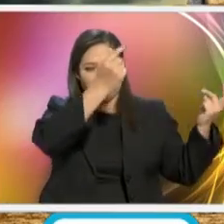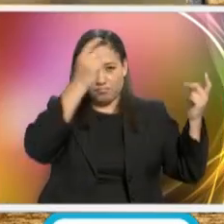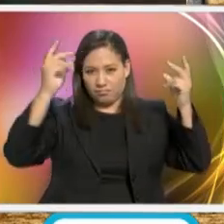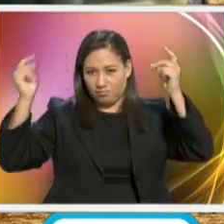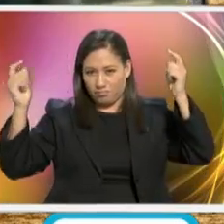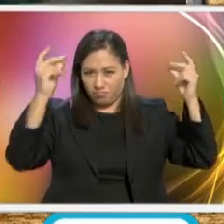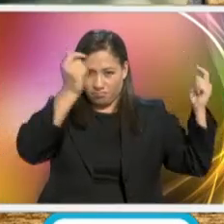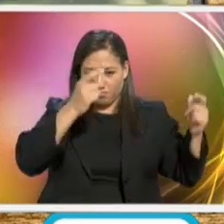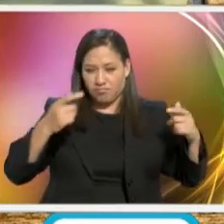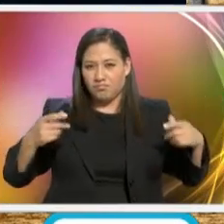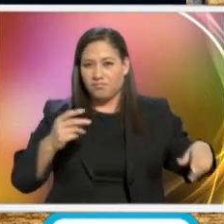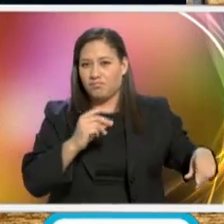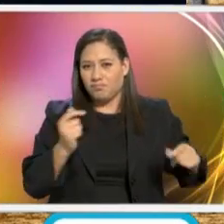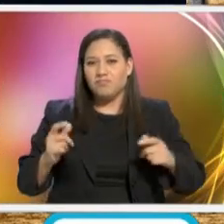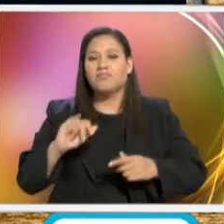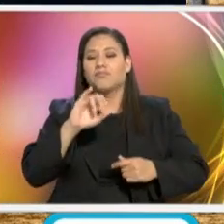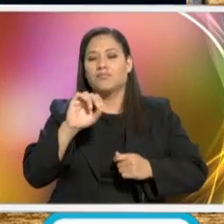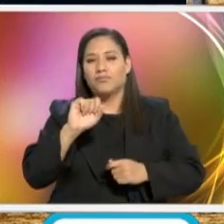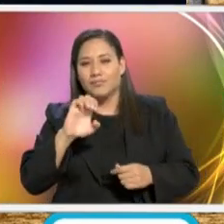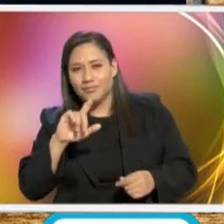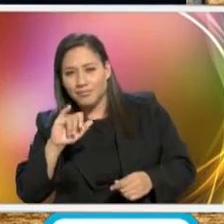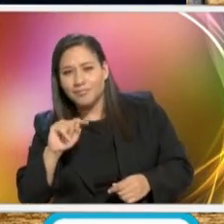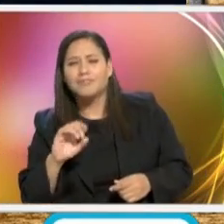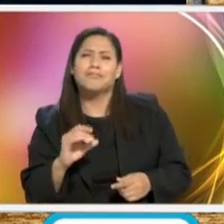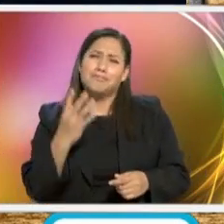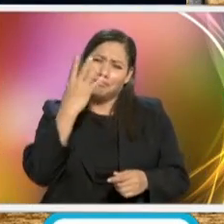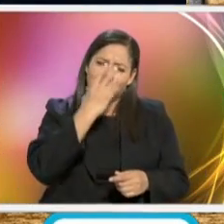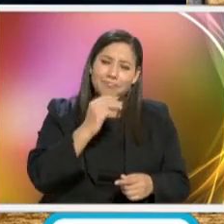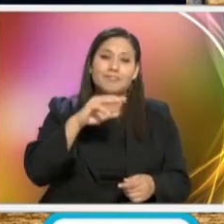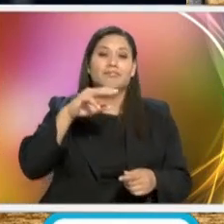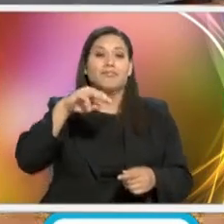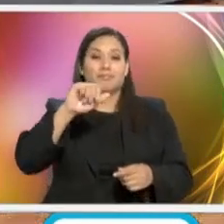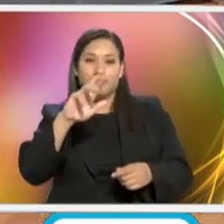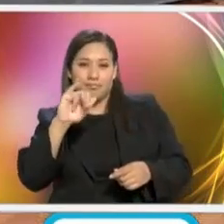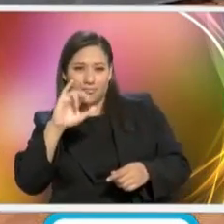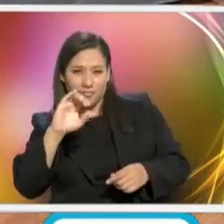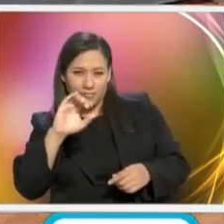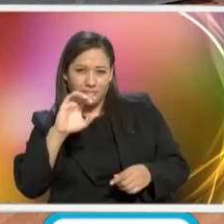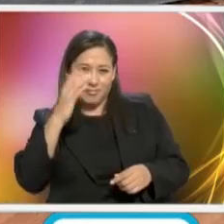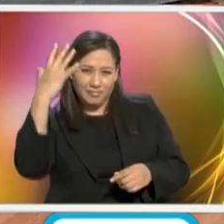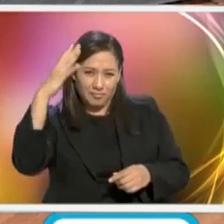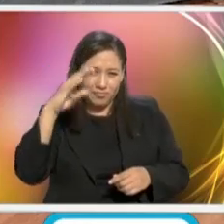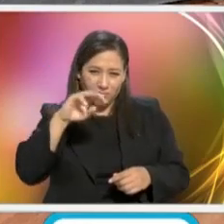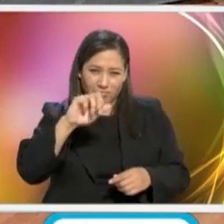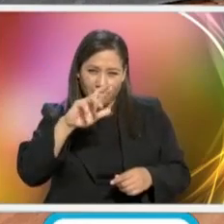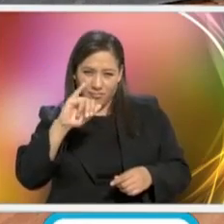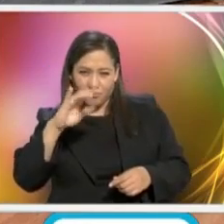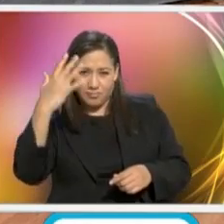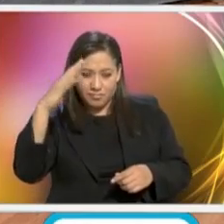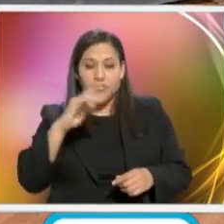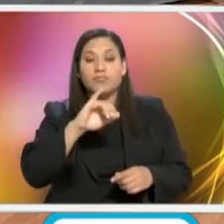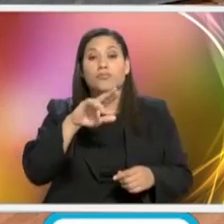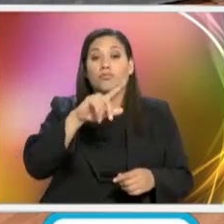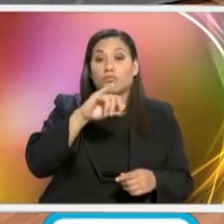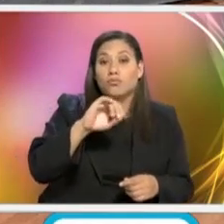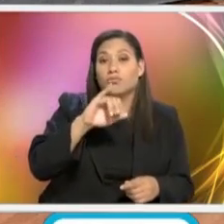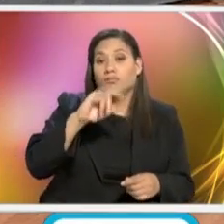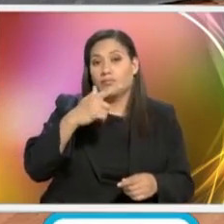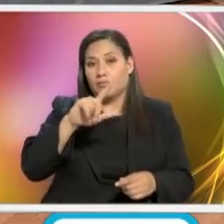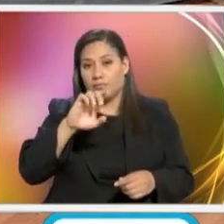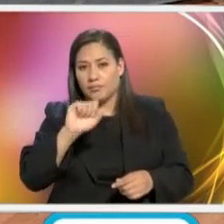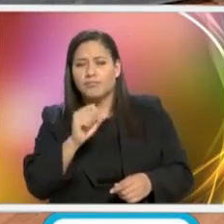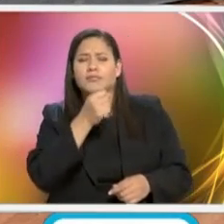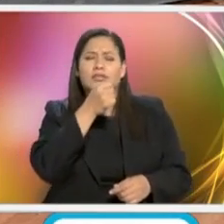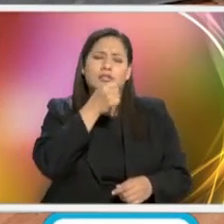demás. Pilimili, Joselito. ¡Qué bonito! Marisol, Sí, después de Marisol. Sí, bueno, Julio Iglesias, ¿no? Julio Iglesias, Claro. exponente de Sí. esa